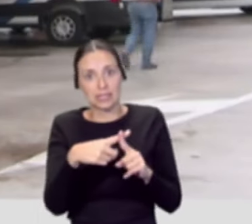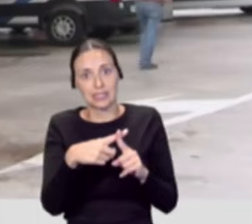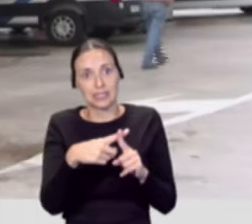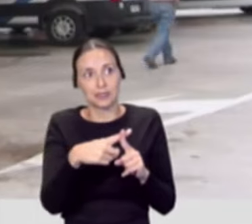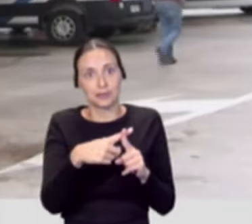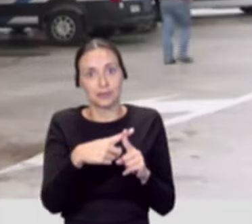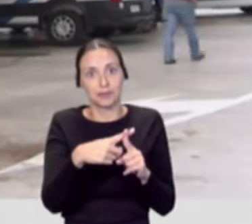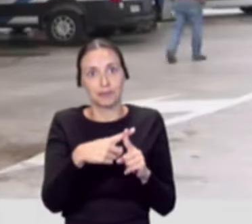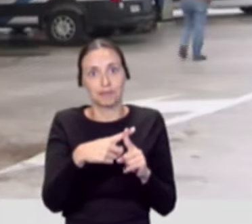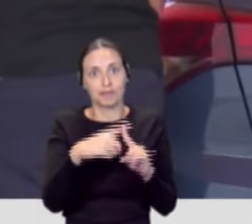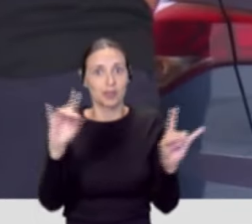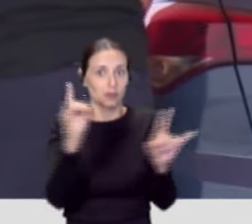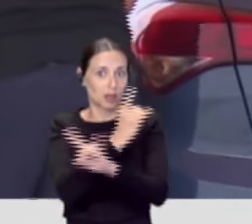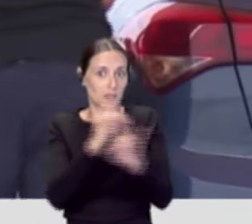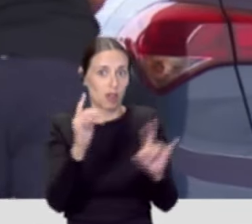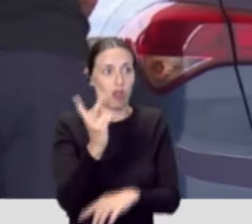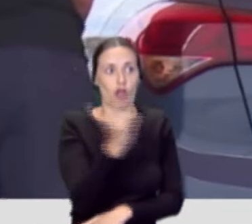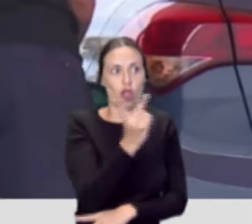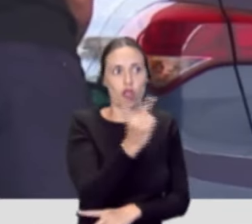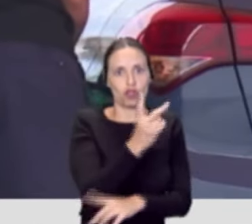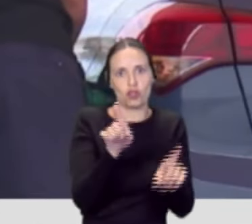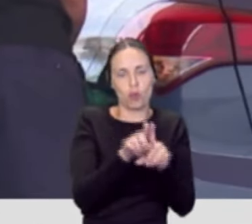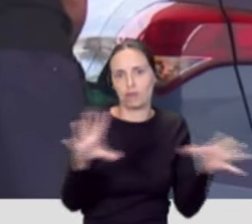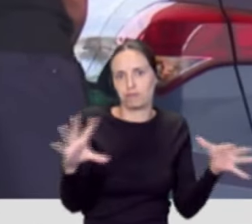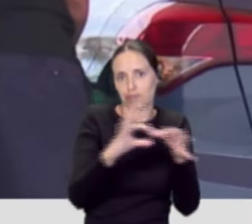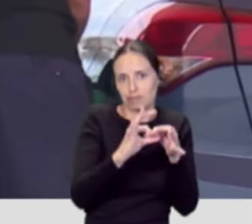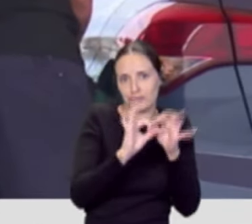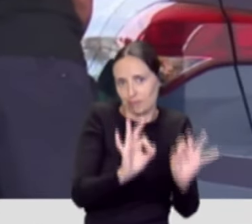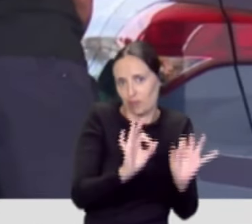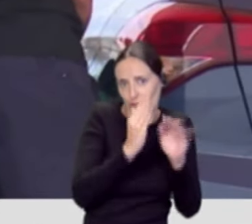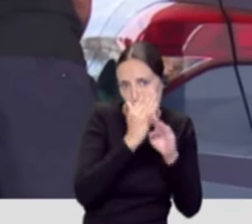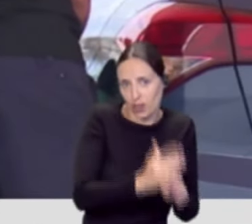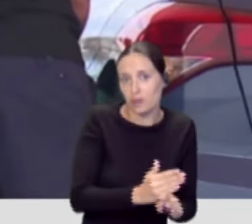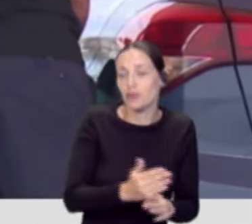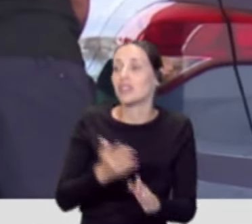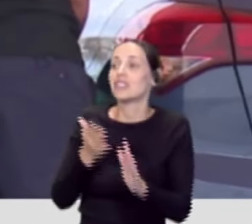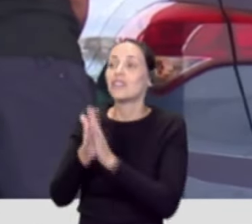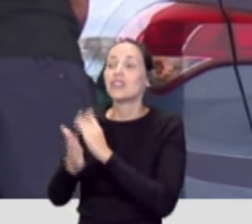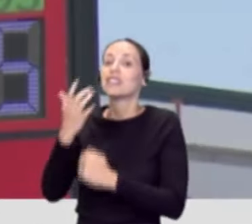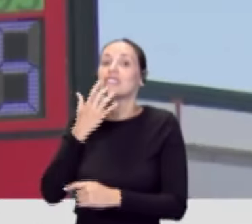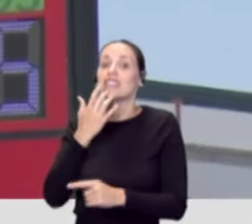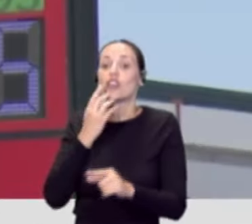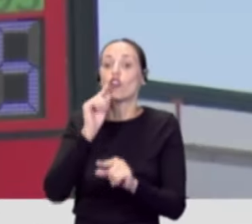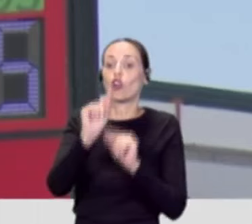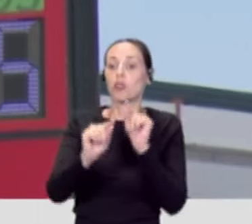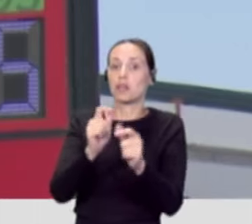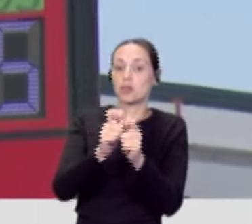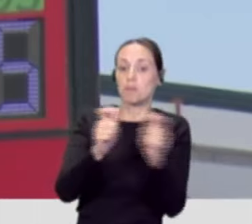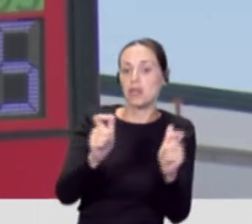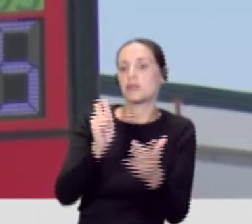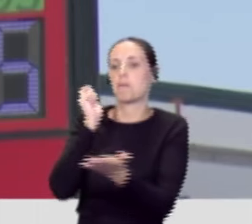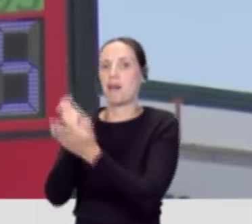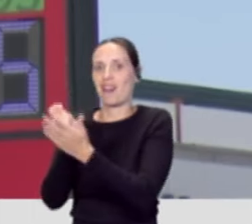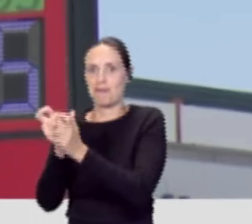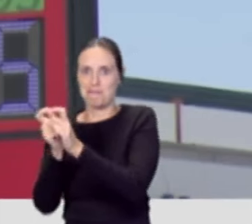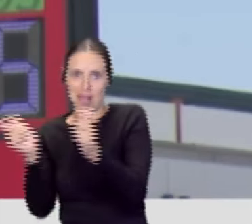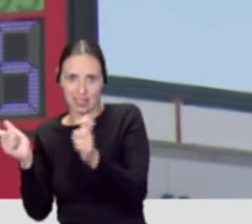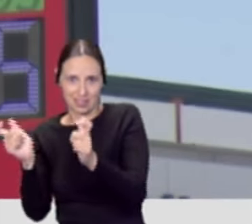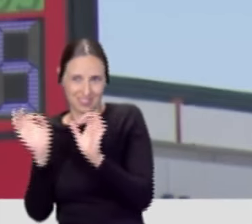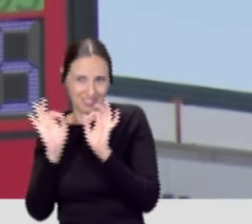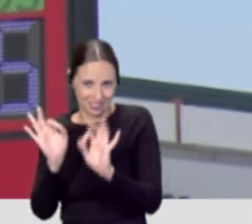pueden hacer nuestros bosques. Claro, decía usted que quien contamine más, por tanto, debe pagar más. La tasa es absolutamente finalista, lo decía el gobierno, lo